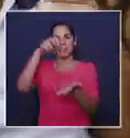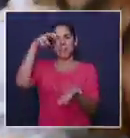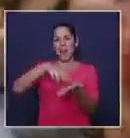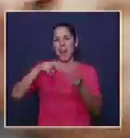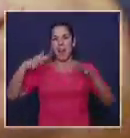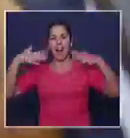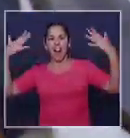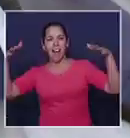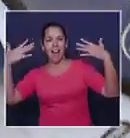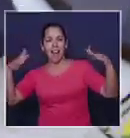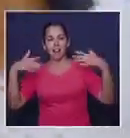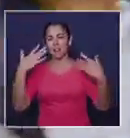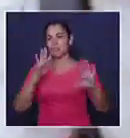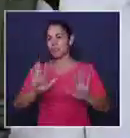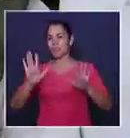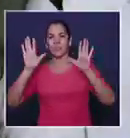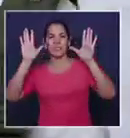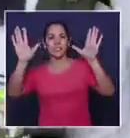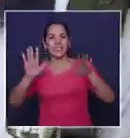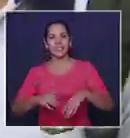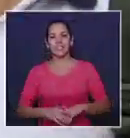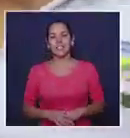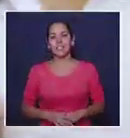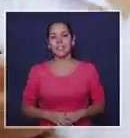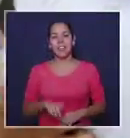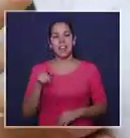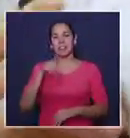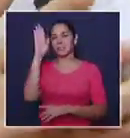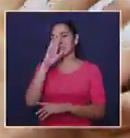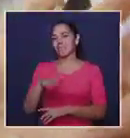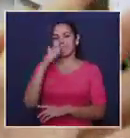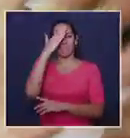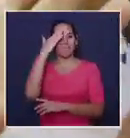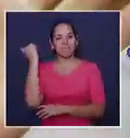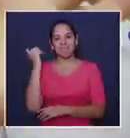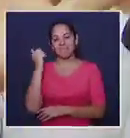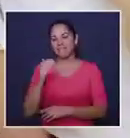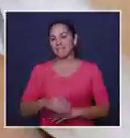estadio! ¡Fue maravilloso! Eso es algo que nunca se va a olvidar.